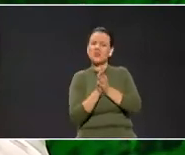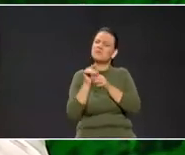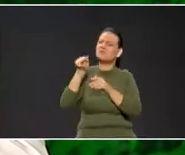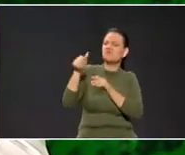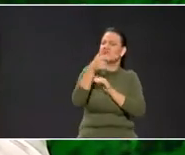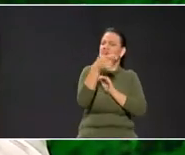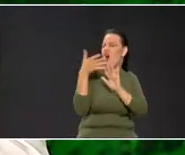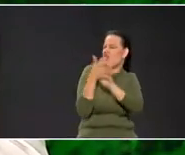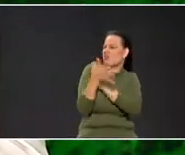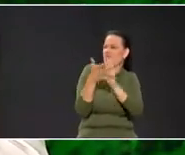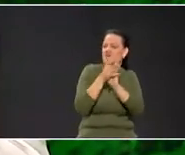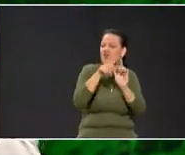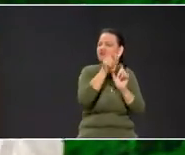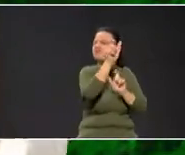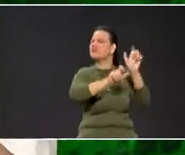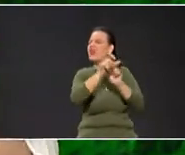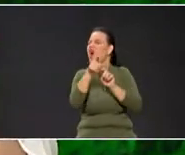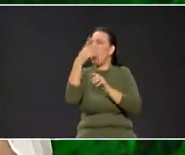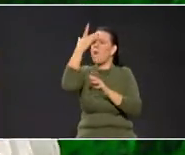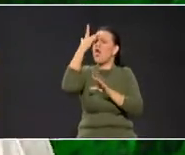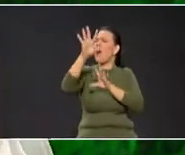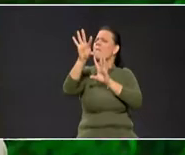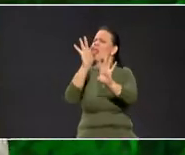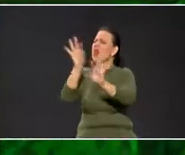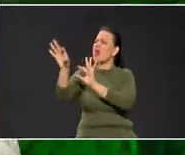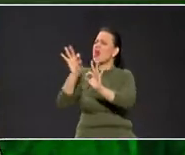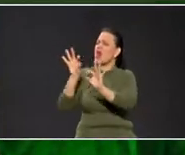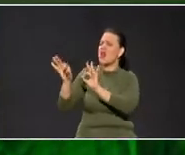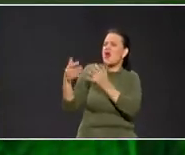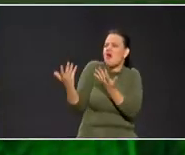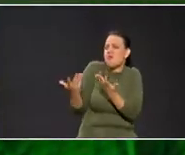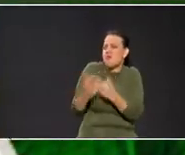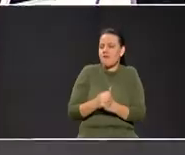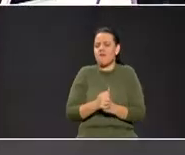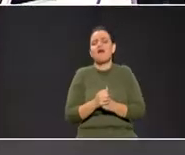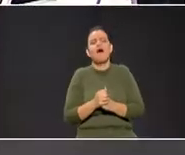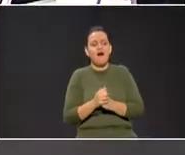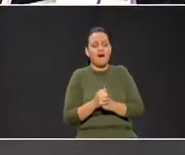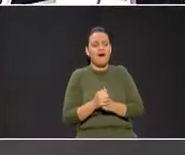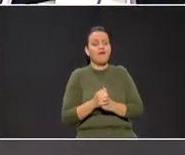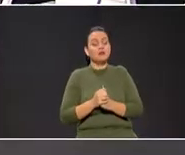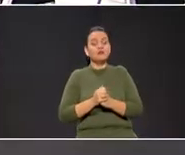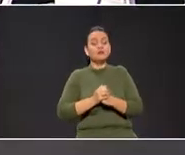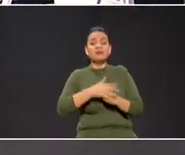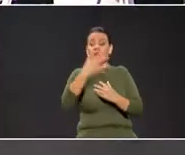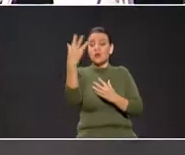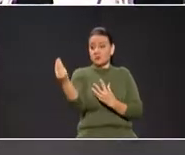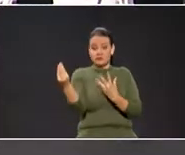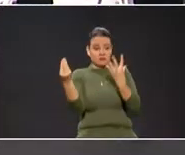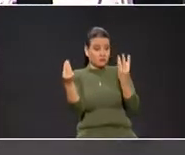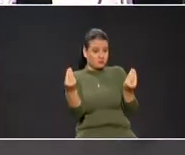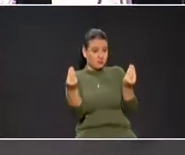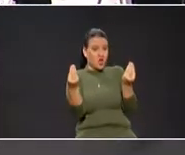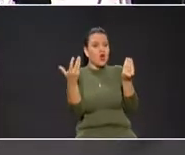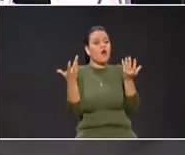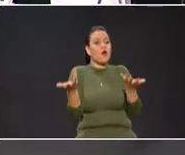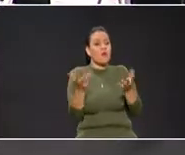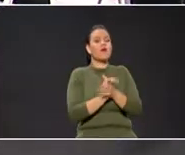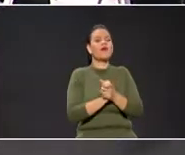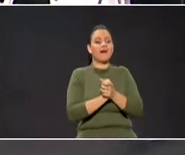y fernando nuevamente porque se seleccionó de esta forma los dos grupos los dos grupos fueron seleccionados con base en la encuesta